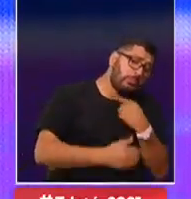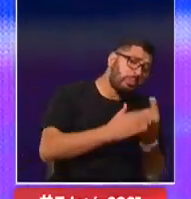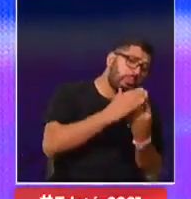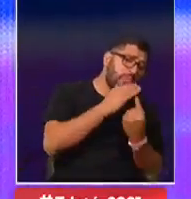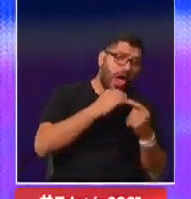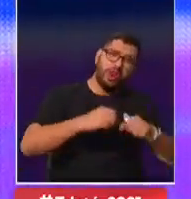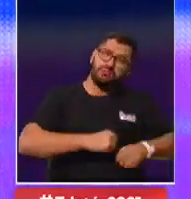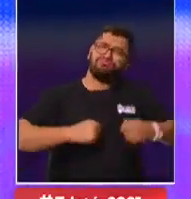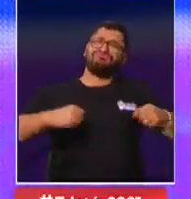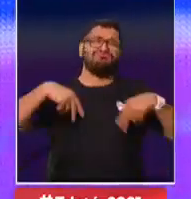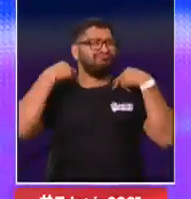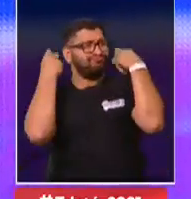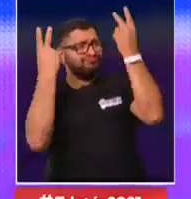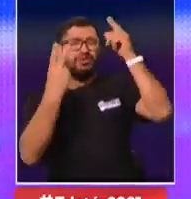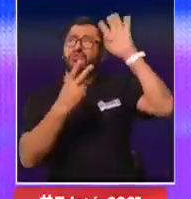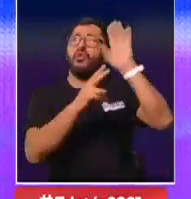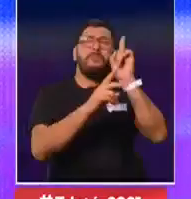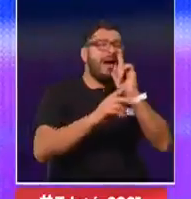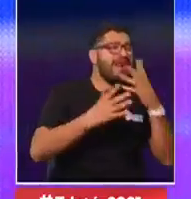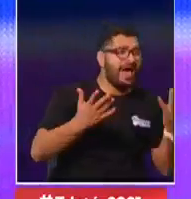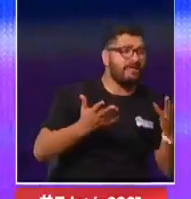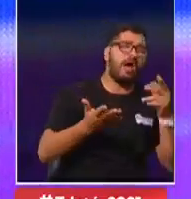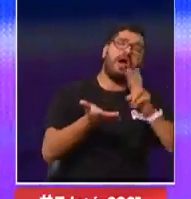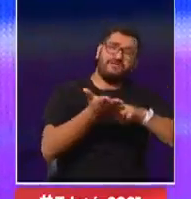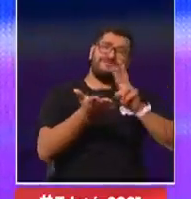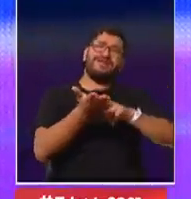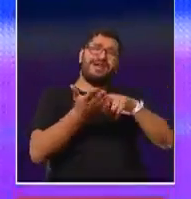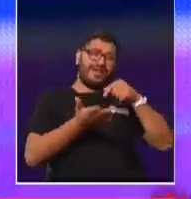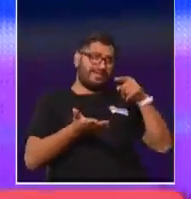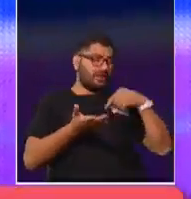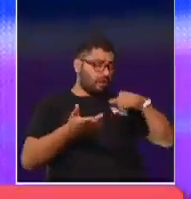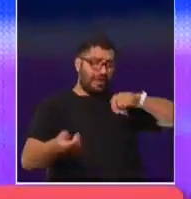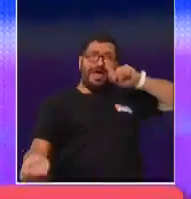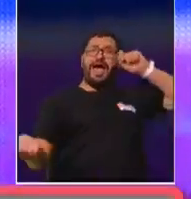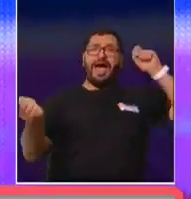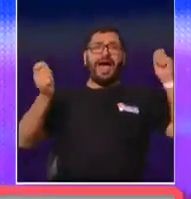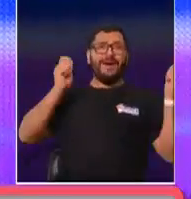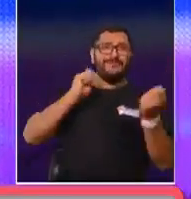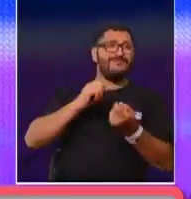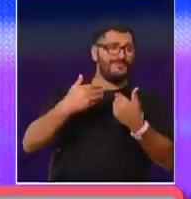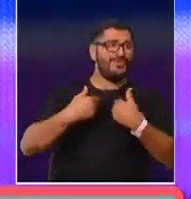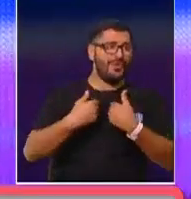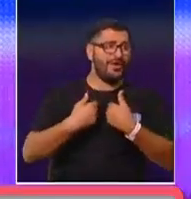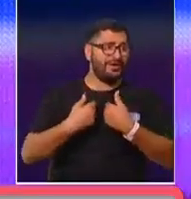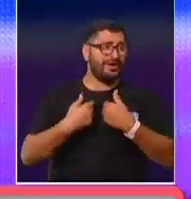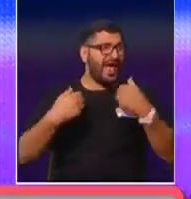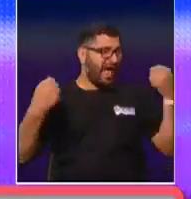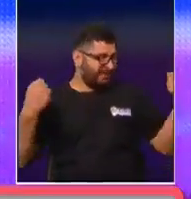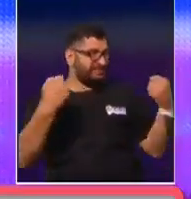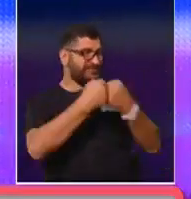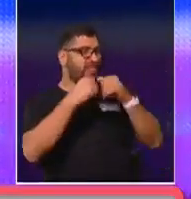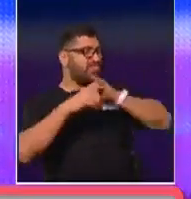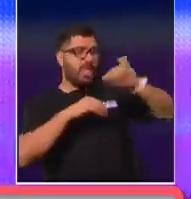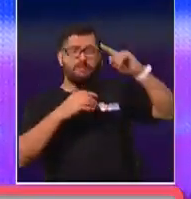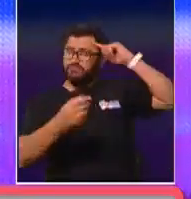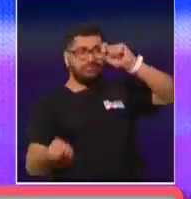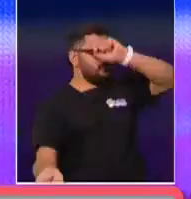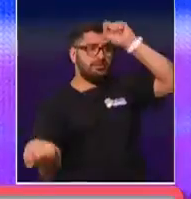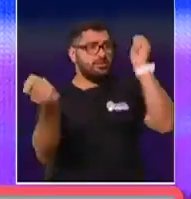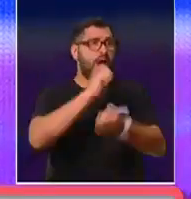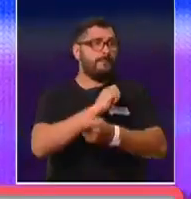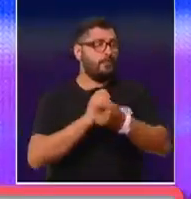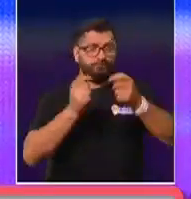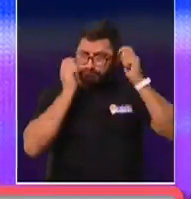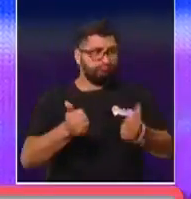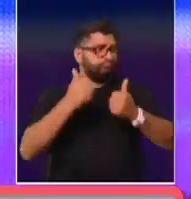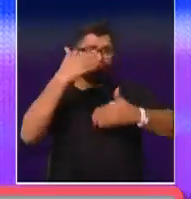imaginabas. Sí, no, el cambio, pero radical después del accidente. O sea, fue de un segundo para otro,